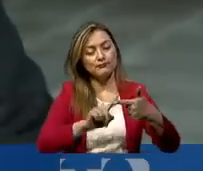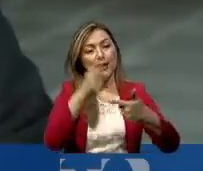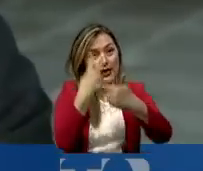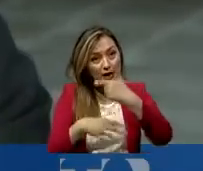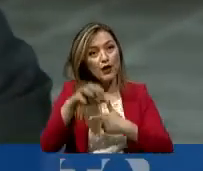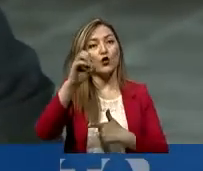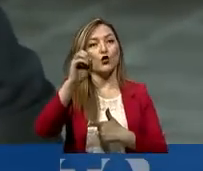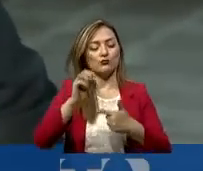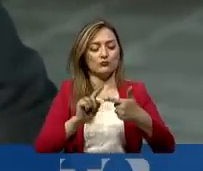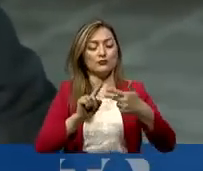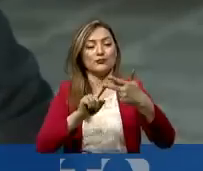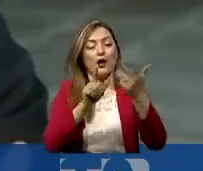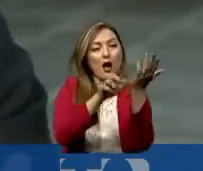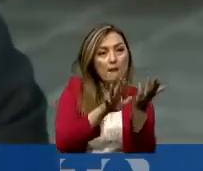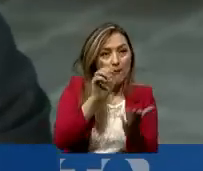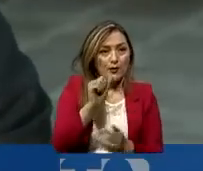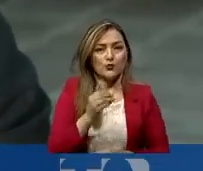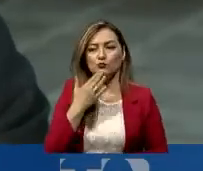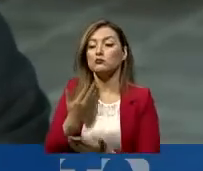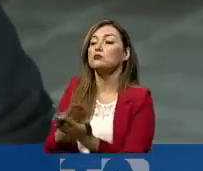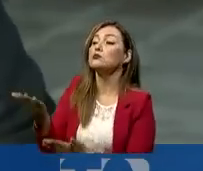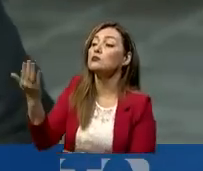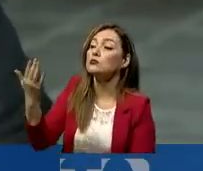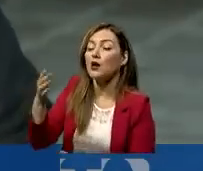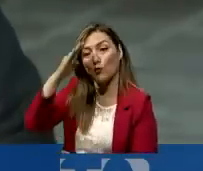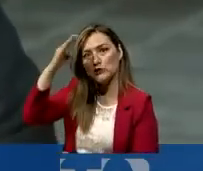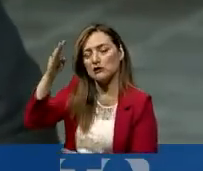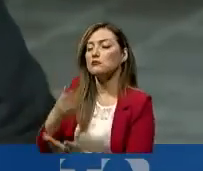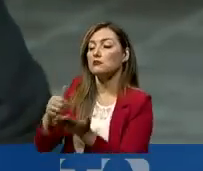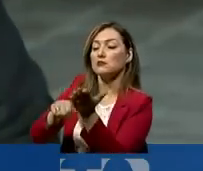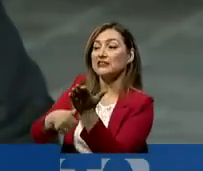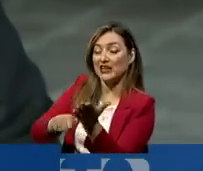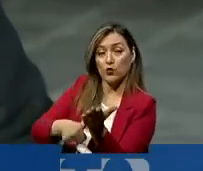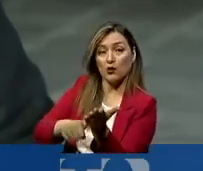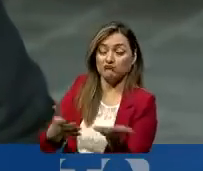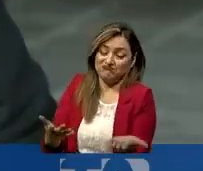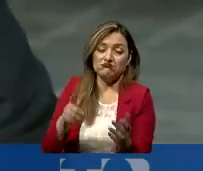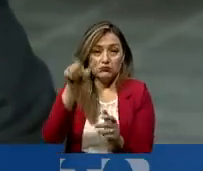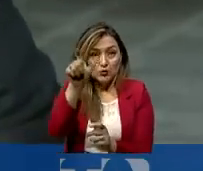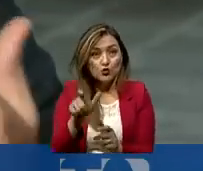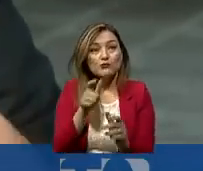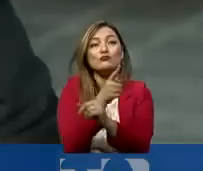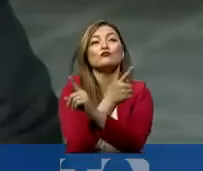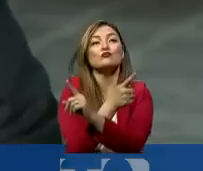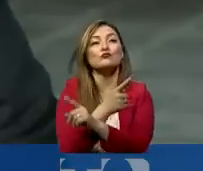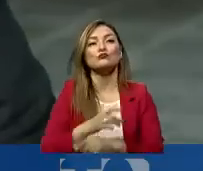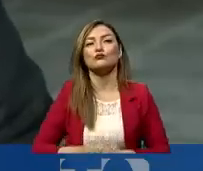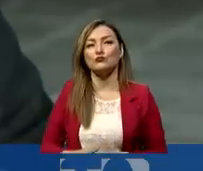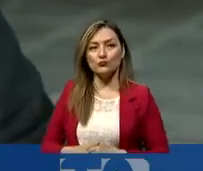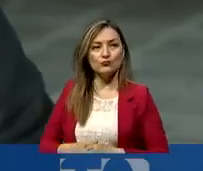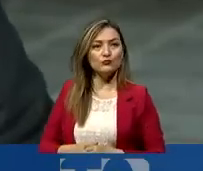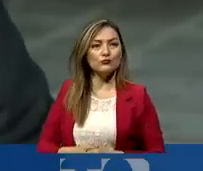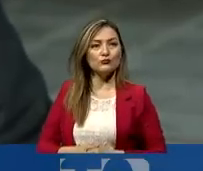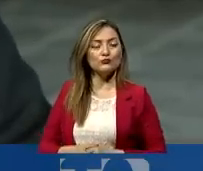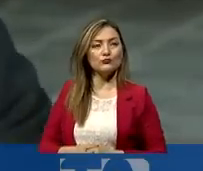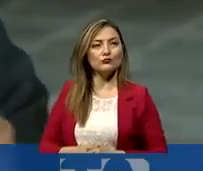hermanos, basta con que enseñen la cédula para evidenciar la relación de consanguinidad. Personas con discapacidad, probablemente es algo que se